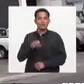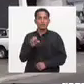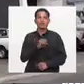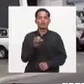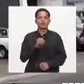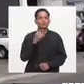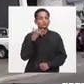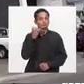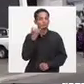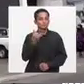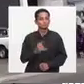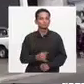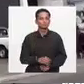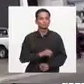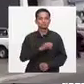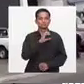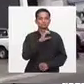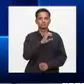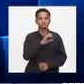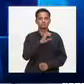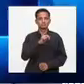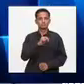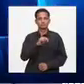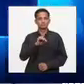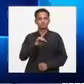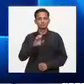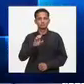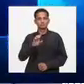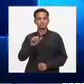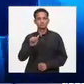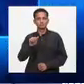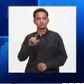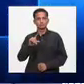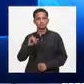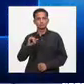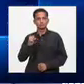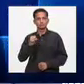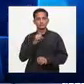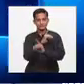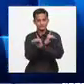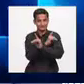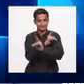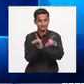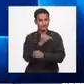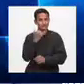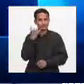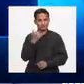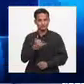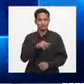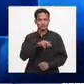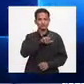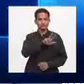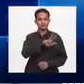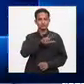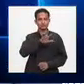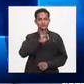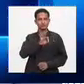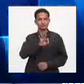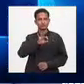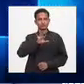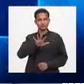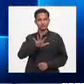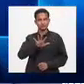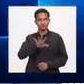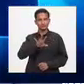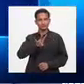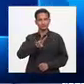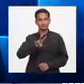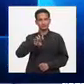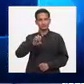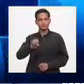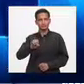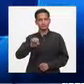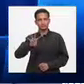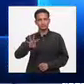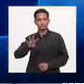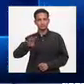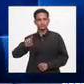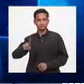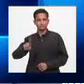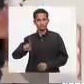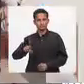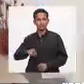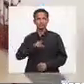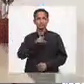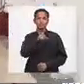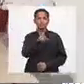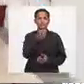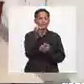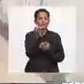pichincha o Llamar al call center del Consejo Nacional de discapacidades 395 7041